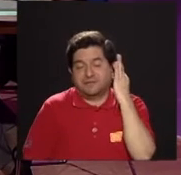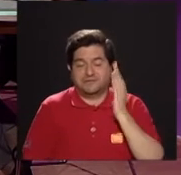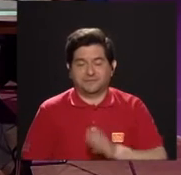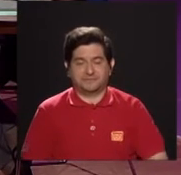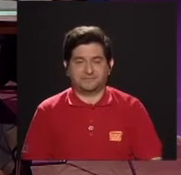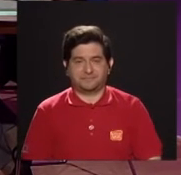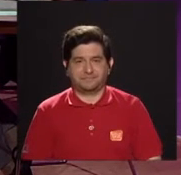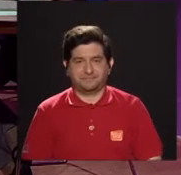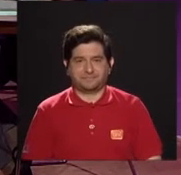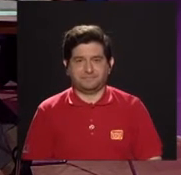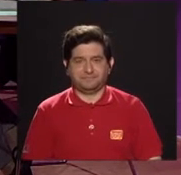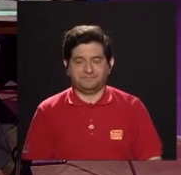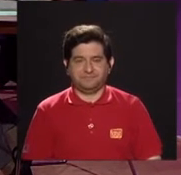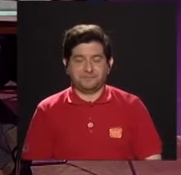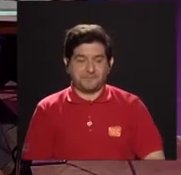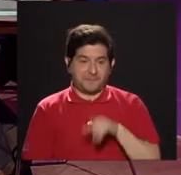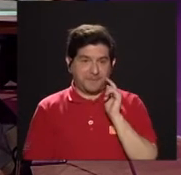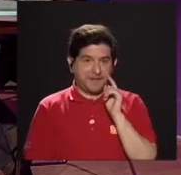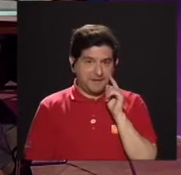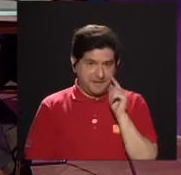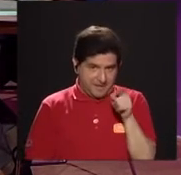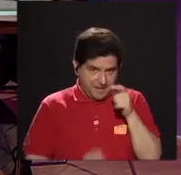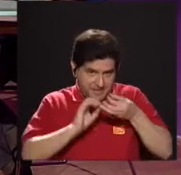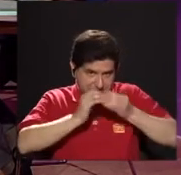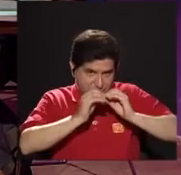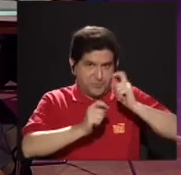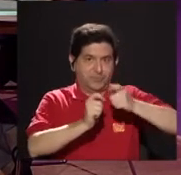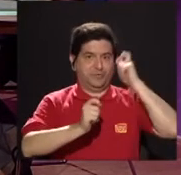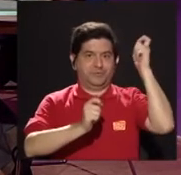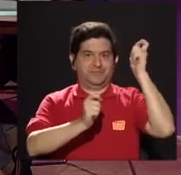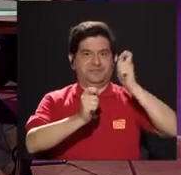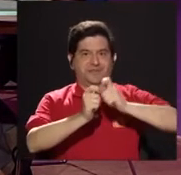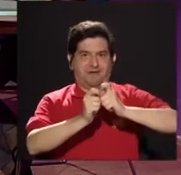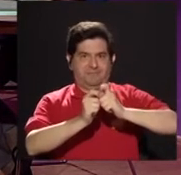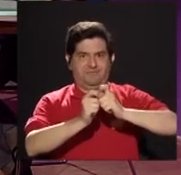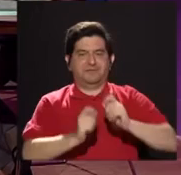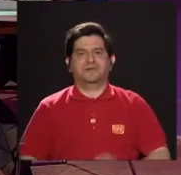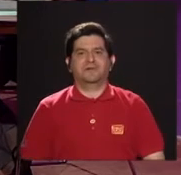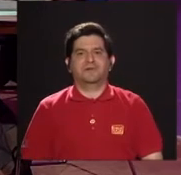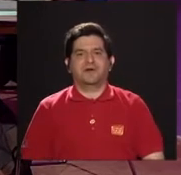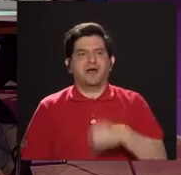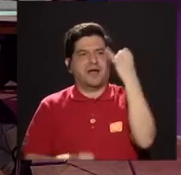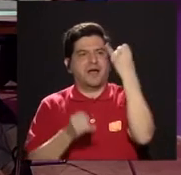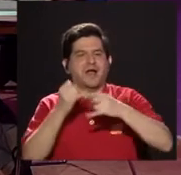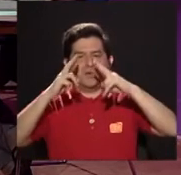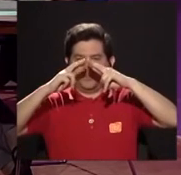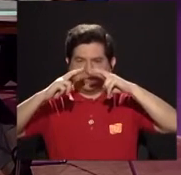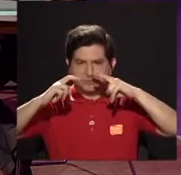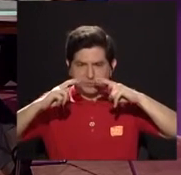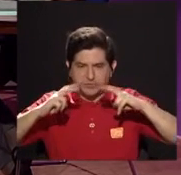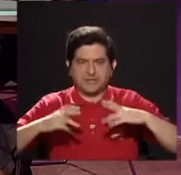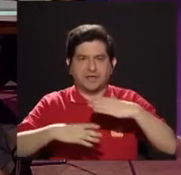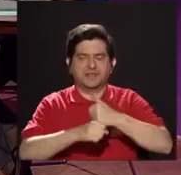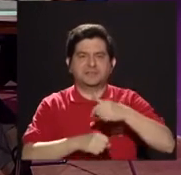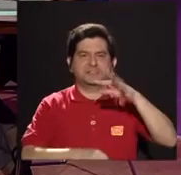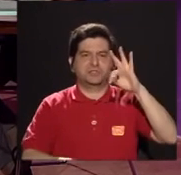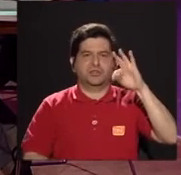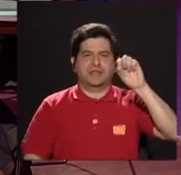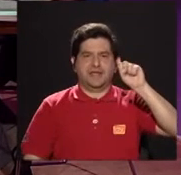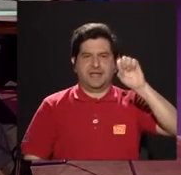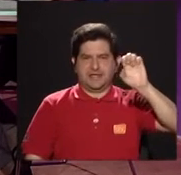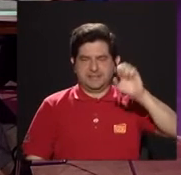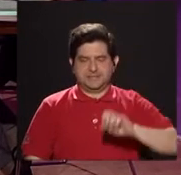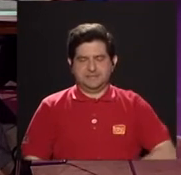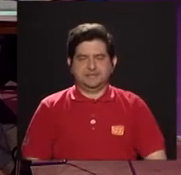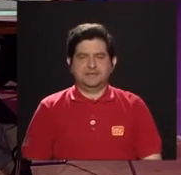candidaturas de mujeres. De esa cantidad, al corte, al último corte que hizo el Tribunal Supremo de